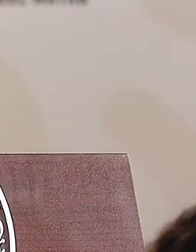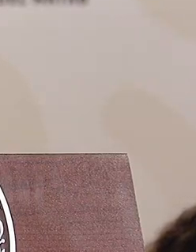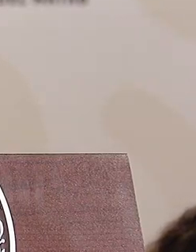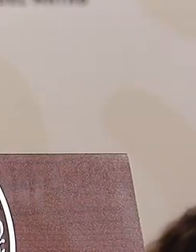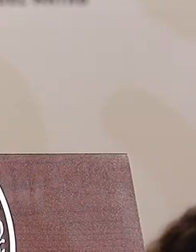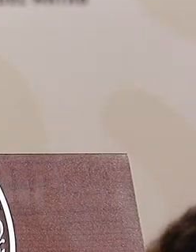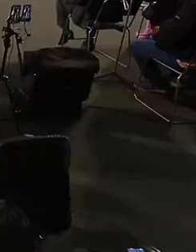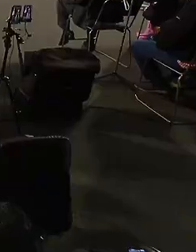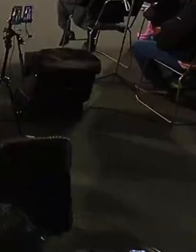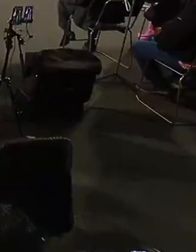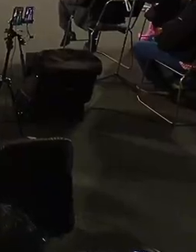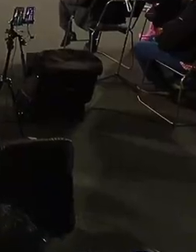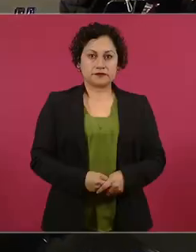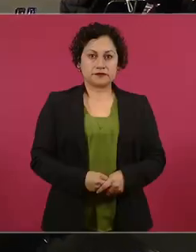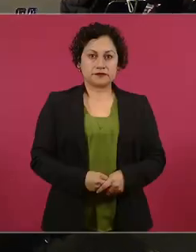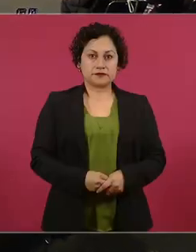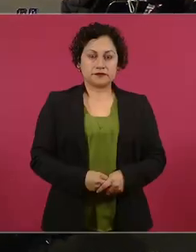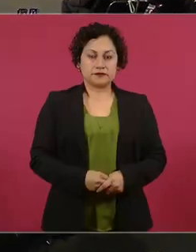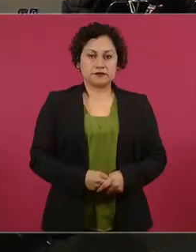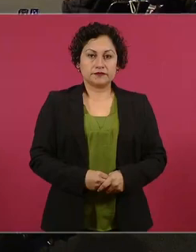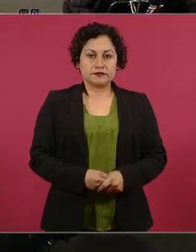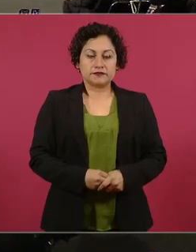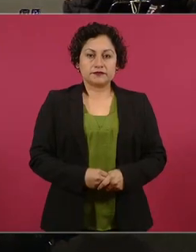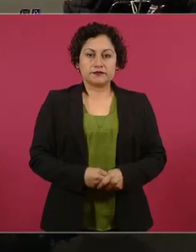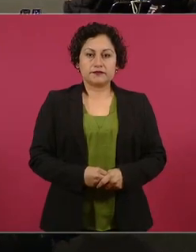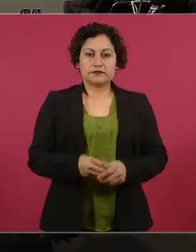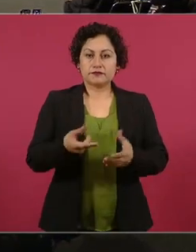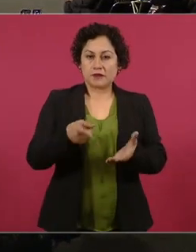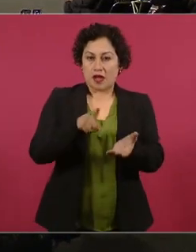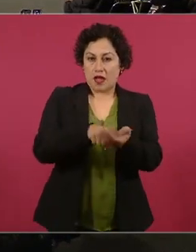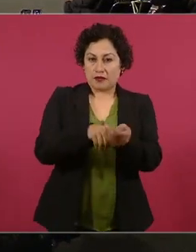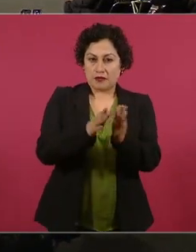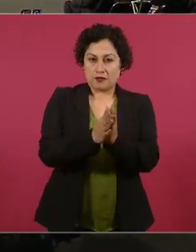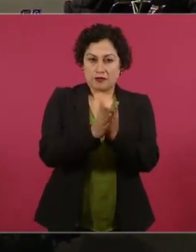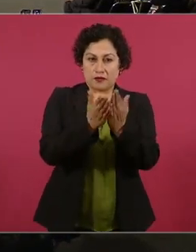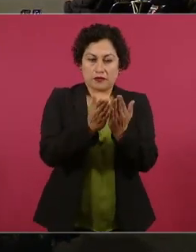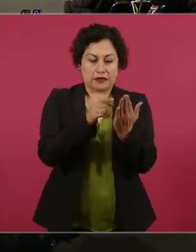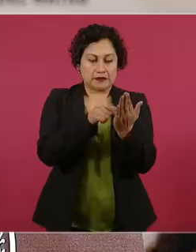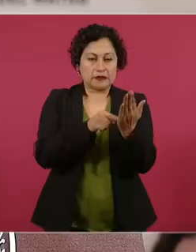en el libro, creo que en la salida,